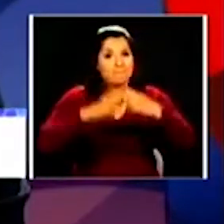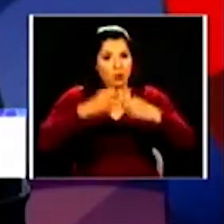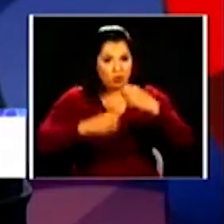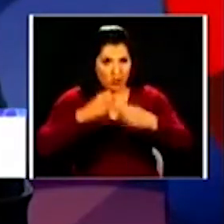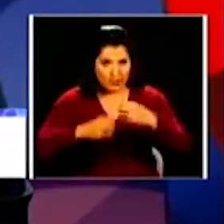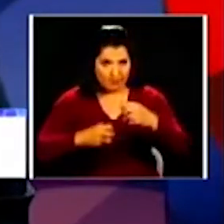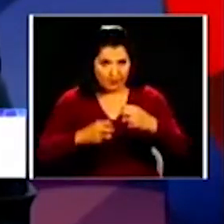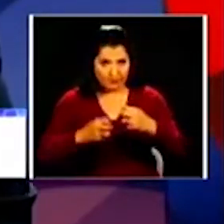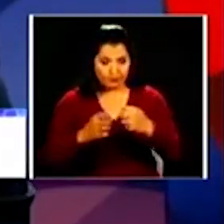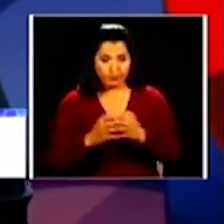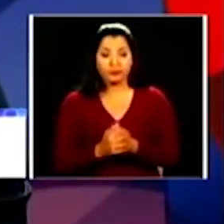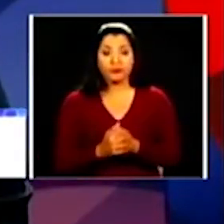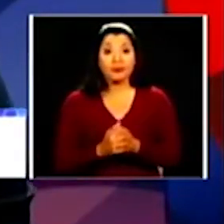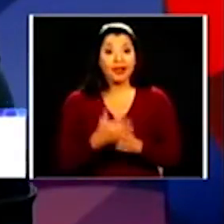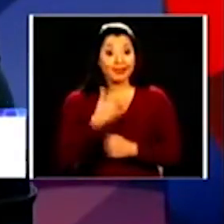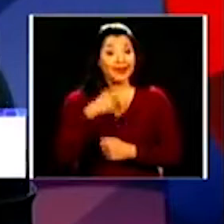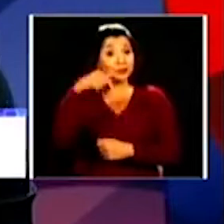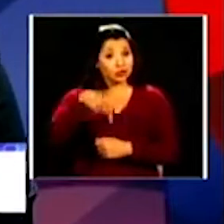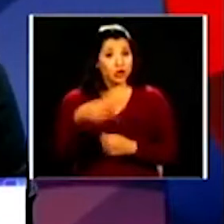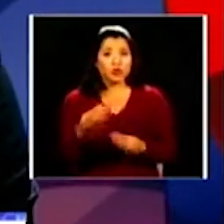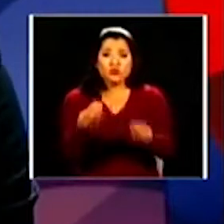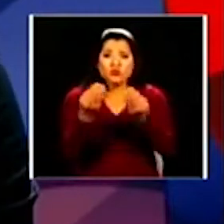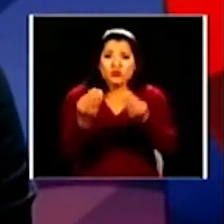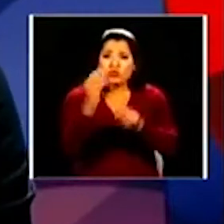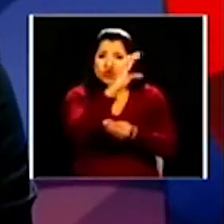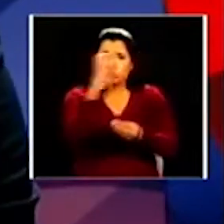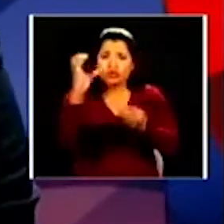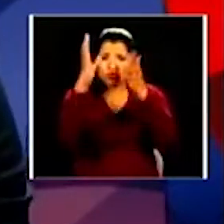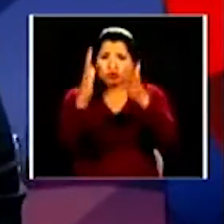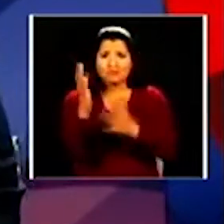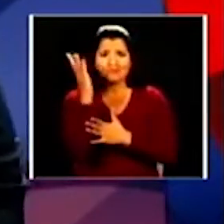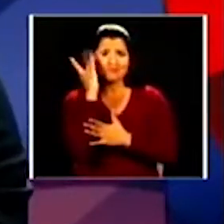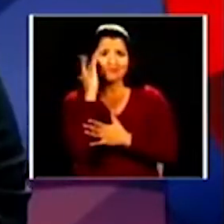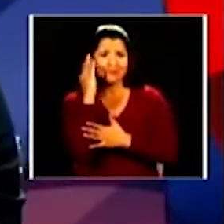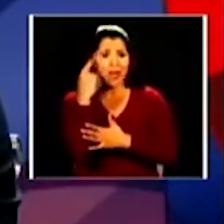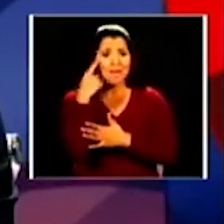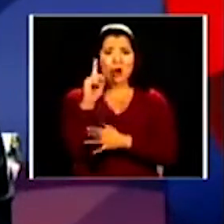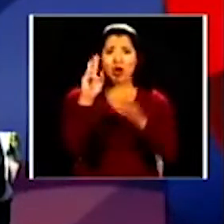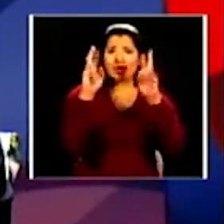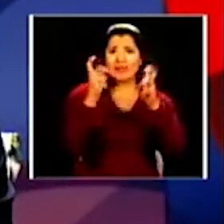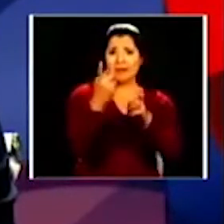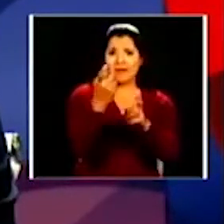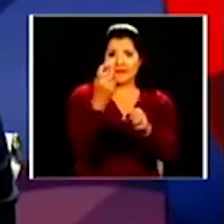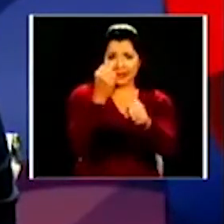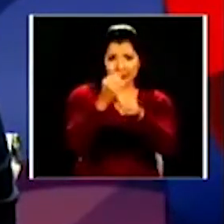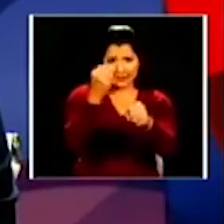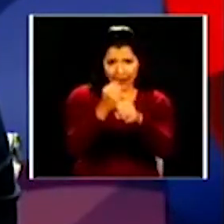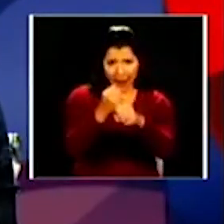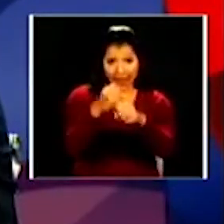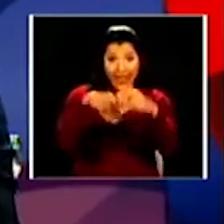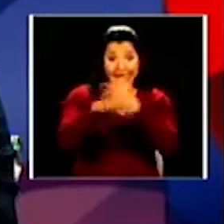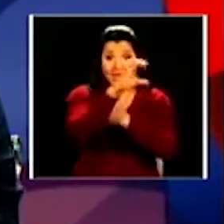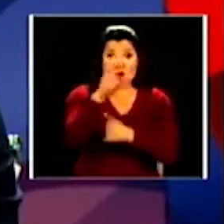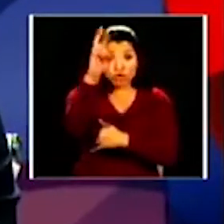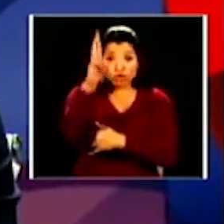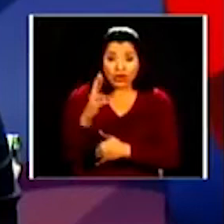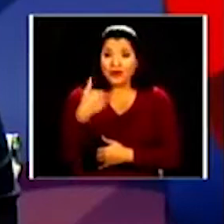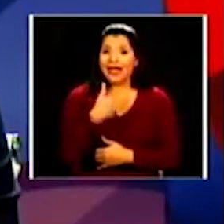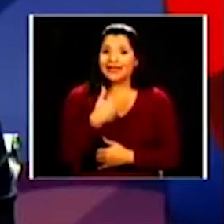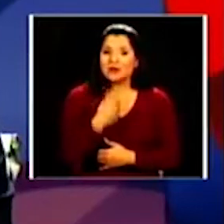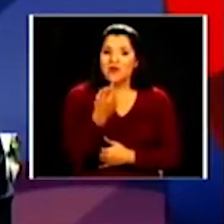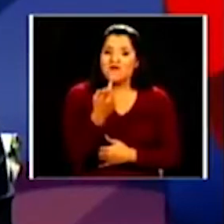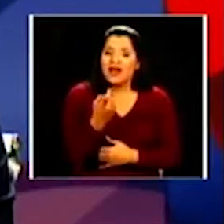hoy. Son miles de costarricenses los que están preocupados por el tema del desempleo. En Costa Rica tenemos un desempleo estructural.